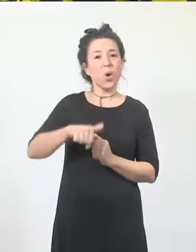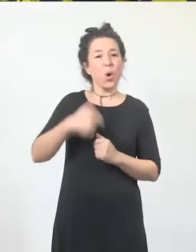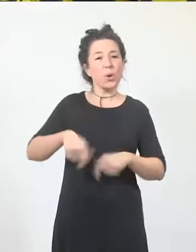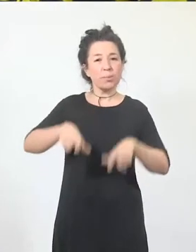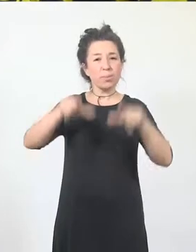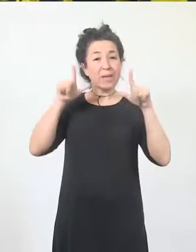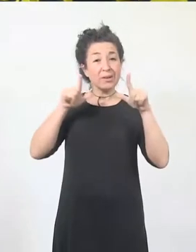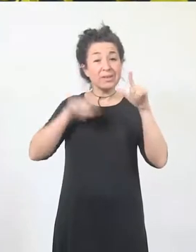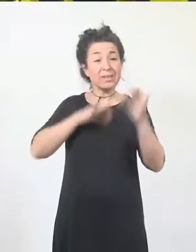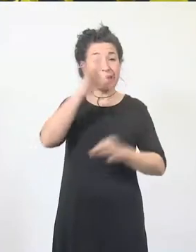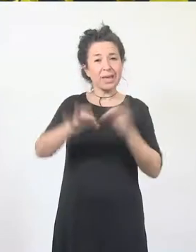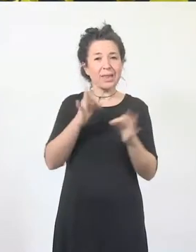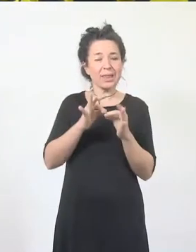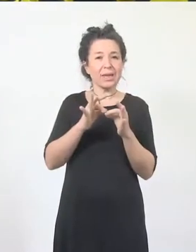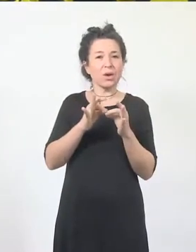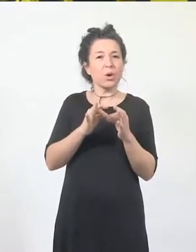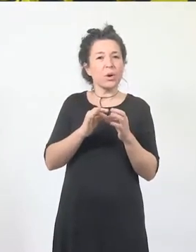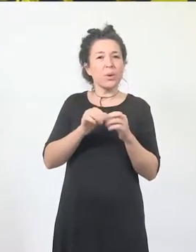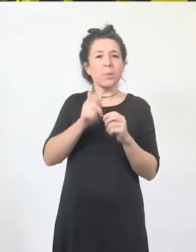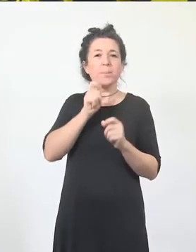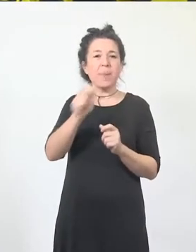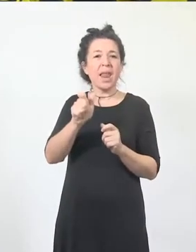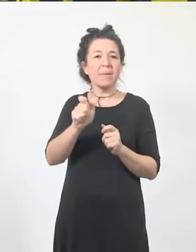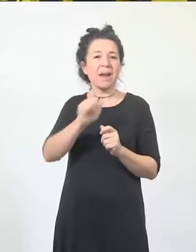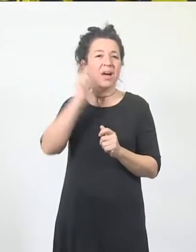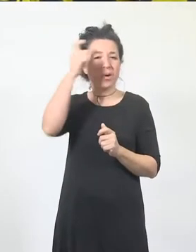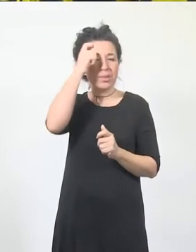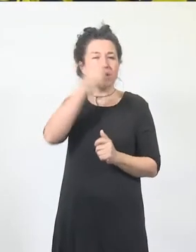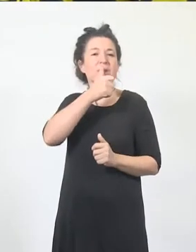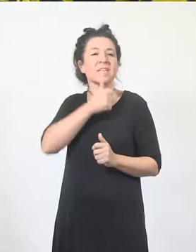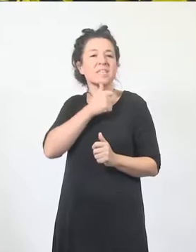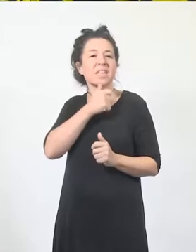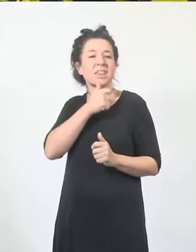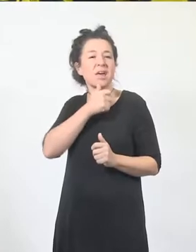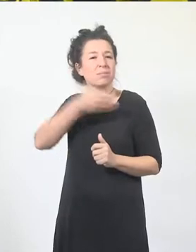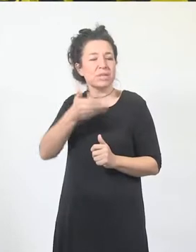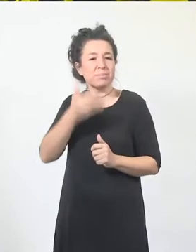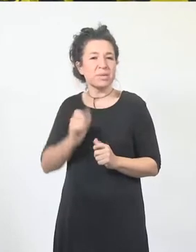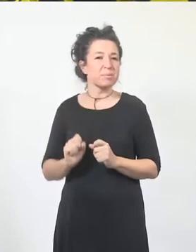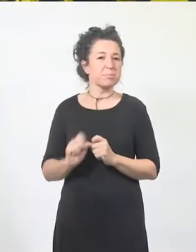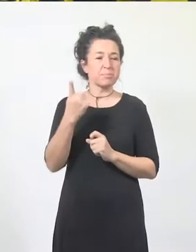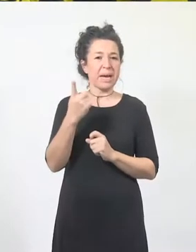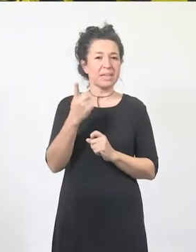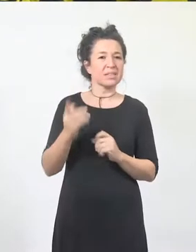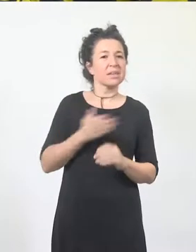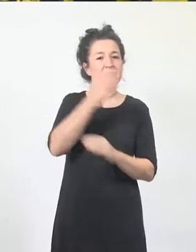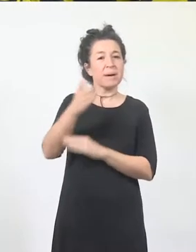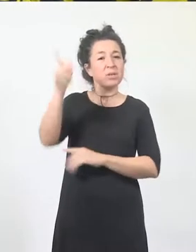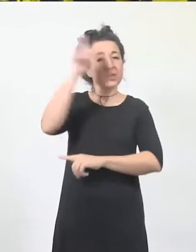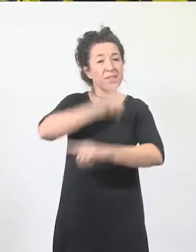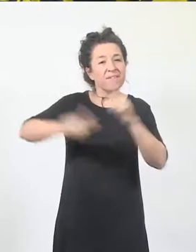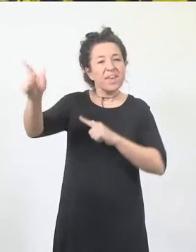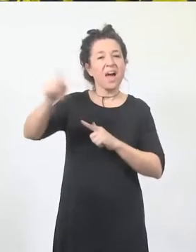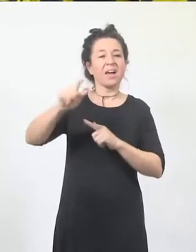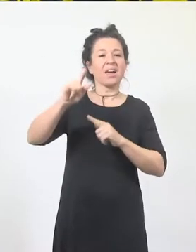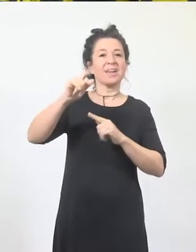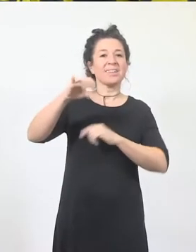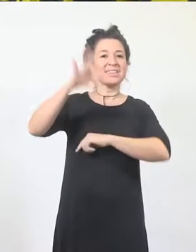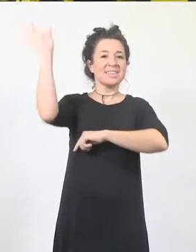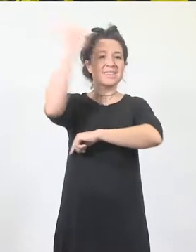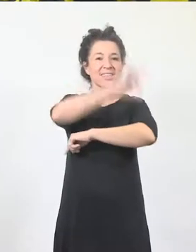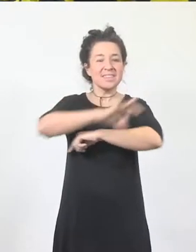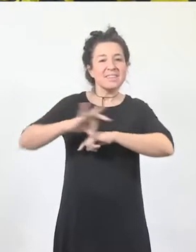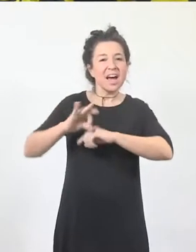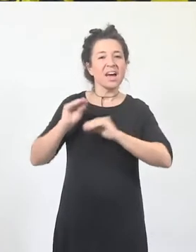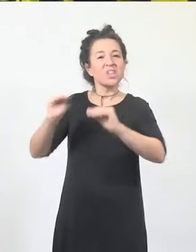de este ciclo, va a tener más sentido que nunca. Nos vamos al Sáhara, vamos a conocer la situación que actualmente vive ese pueblo